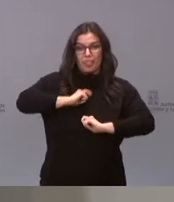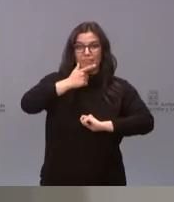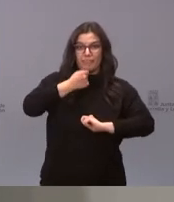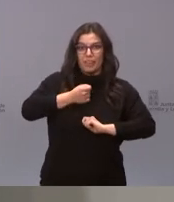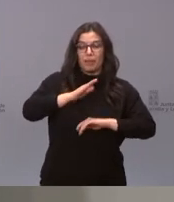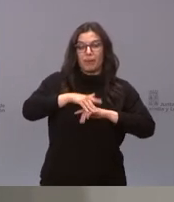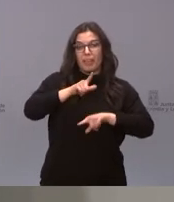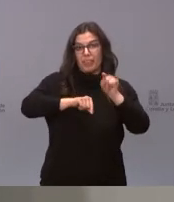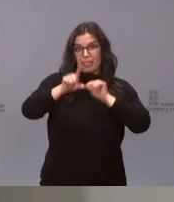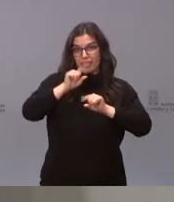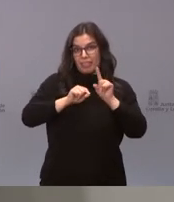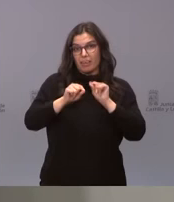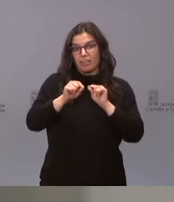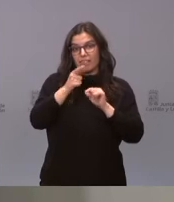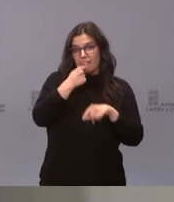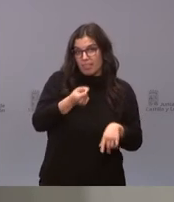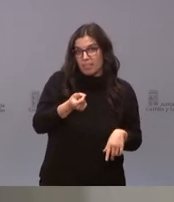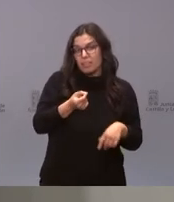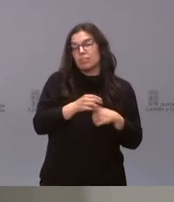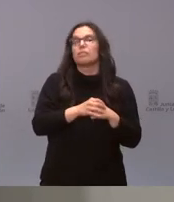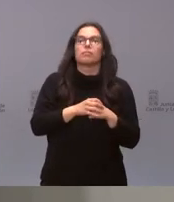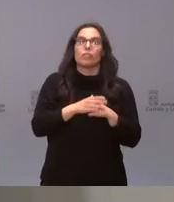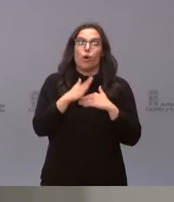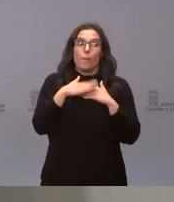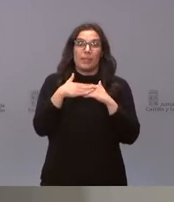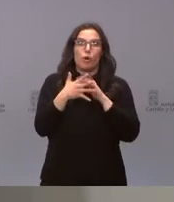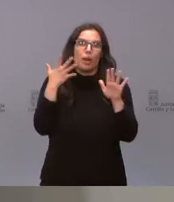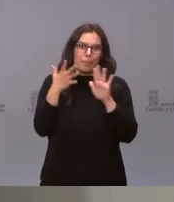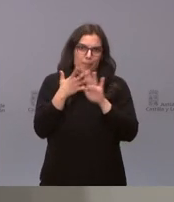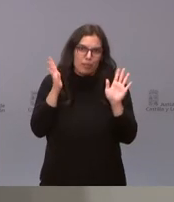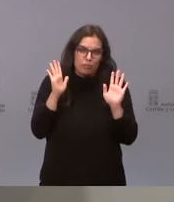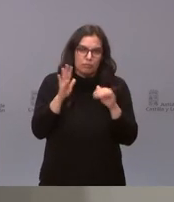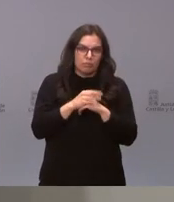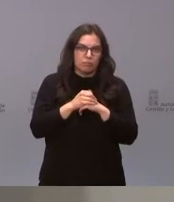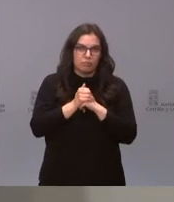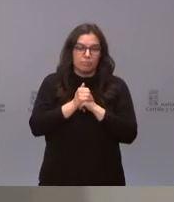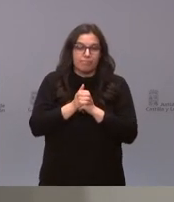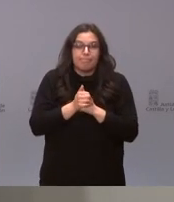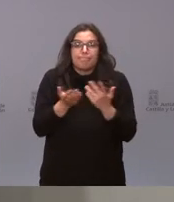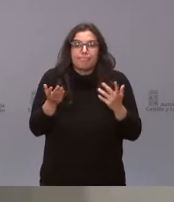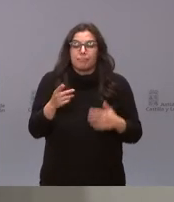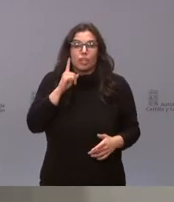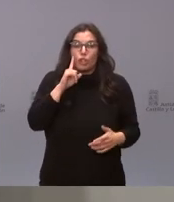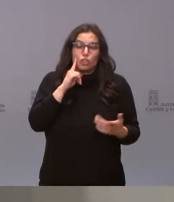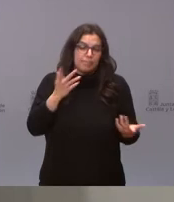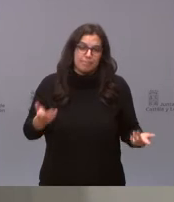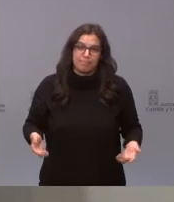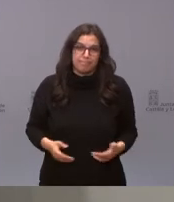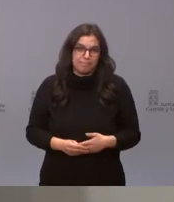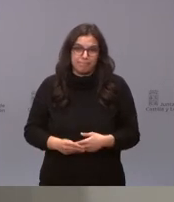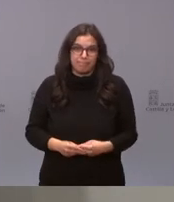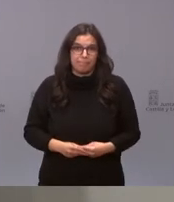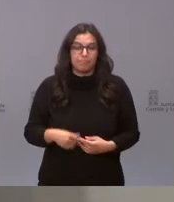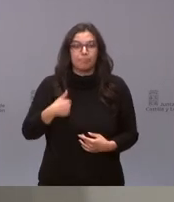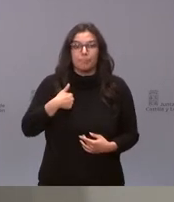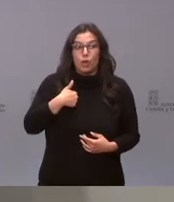decisiones fáciles o al menos más rápidas pero bueno no sé muy bien qué es lo que pasará pero que eso